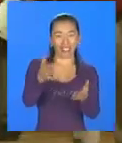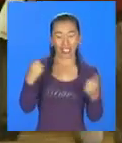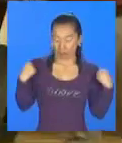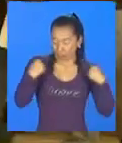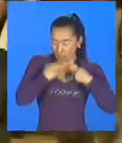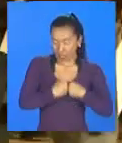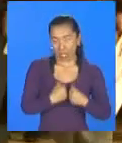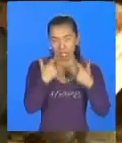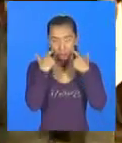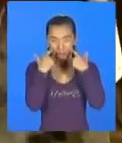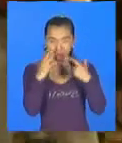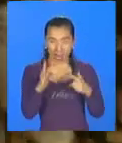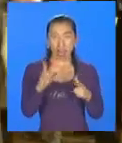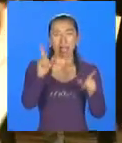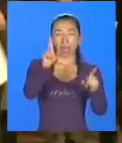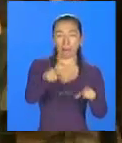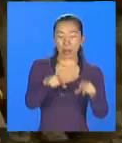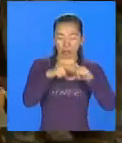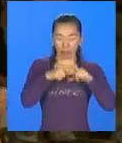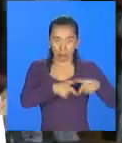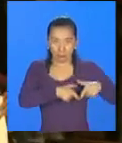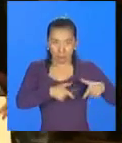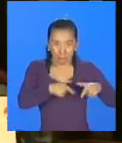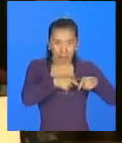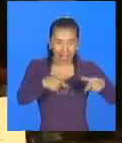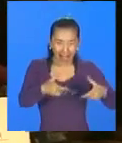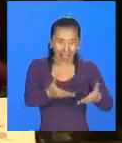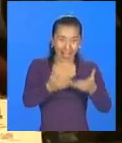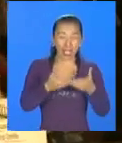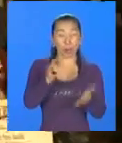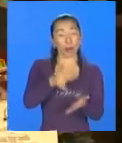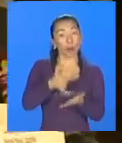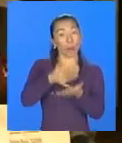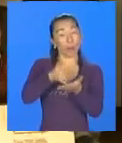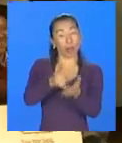Además, reciben una placa y un premio sorpresa por parte de los concesionarios.